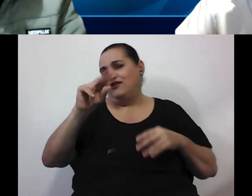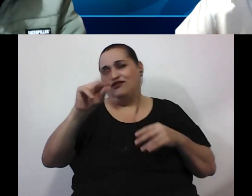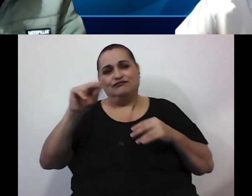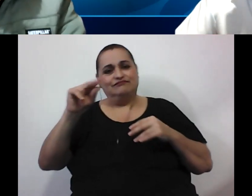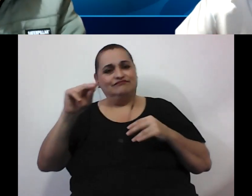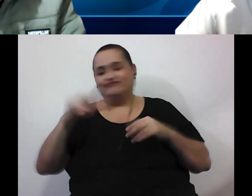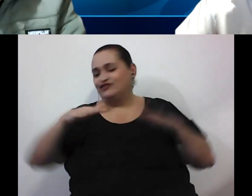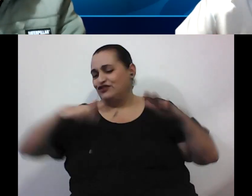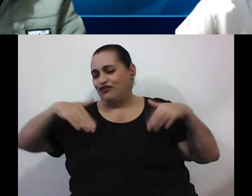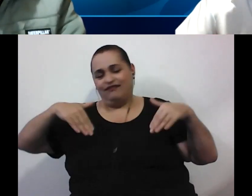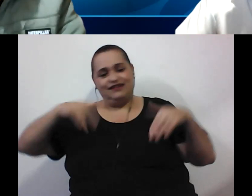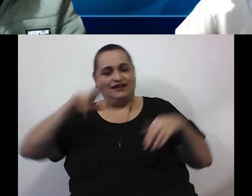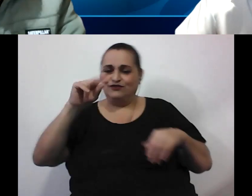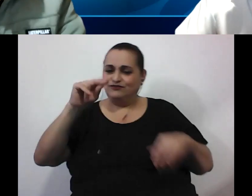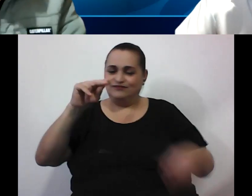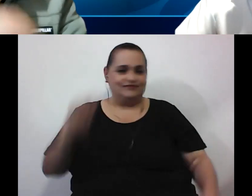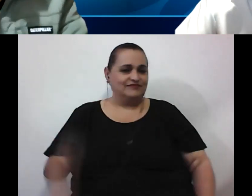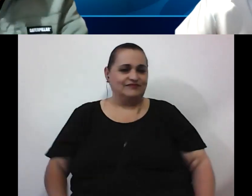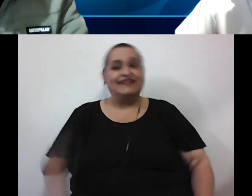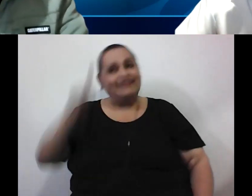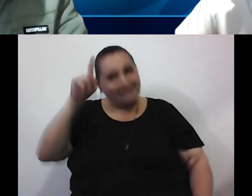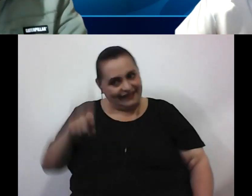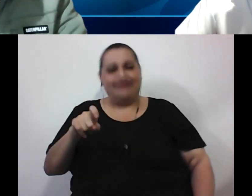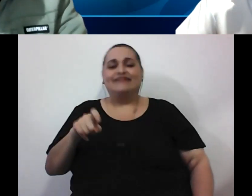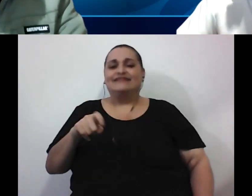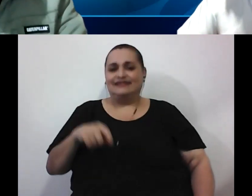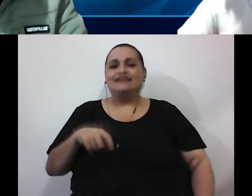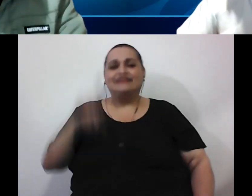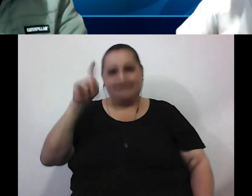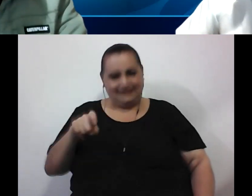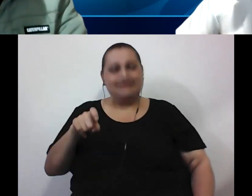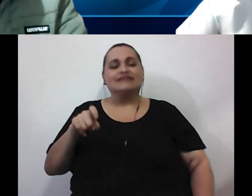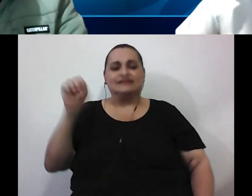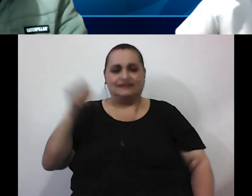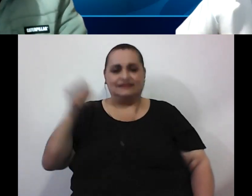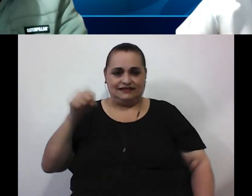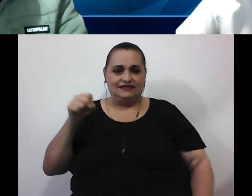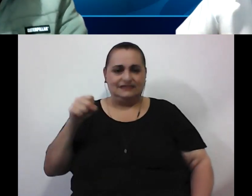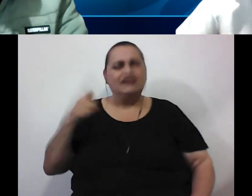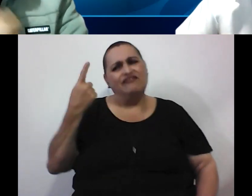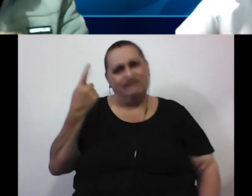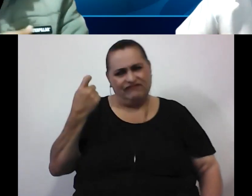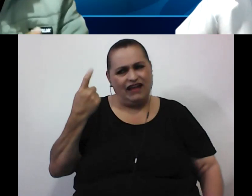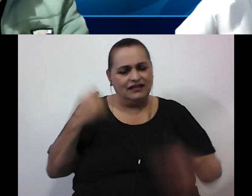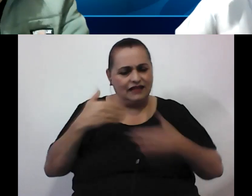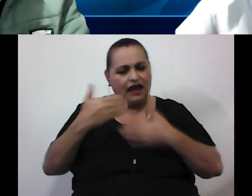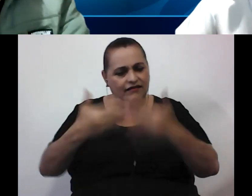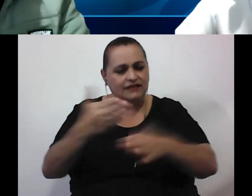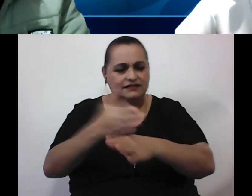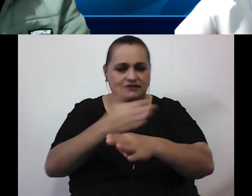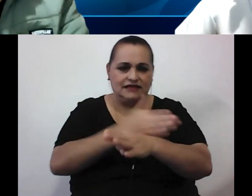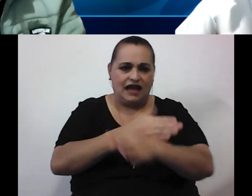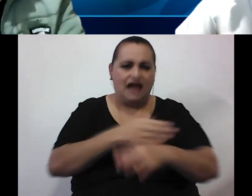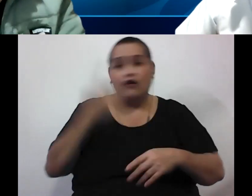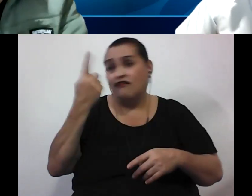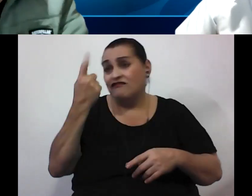aún no, y tienen que, nos falta avanzar en eso, y no por falta de